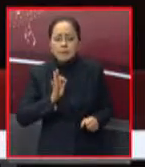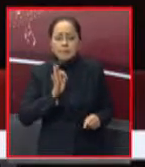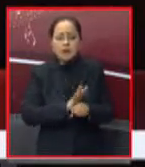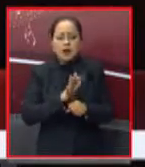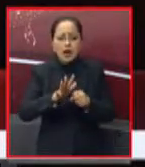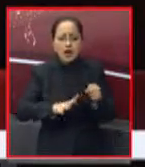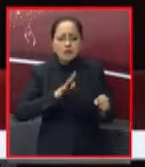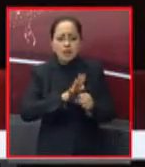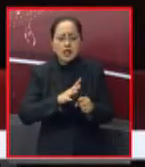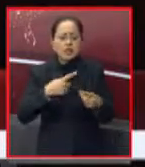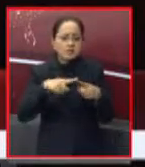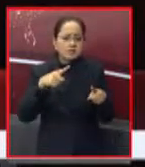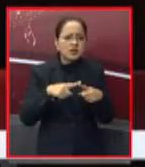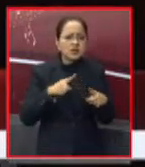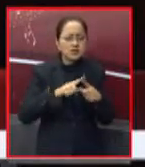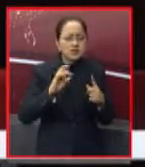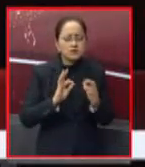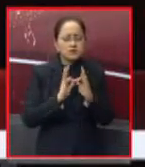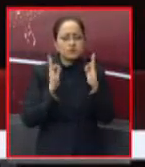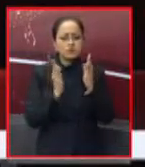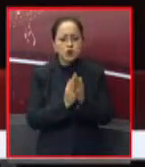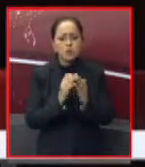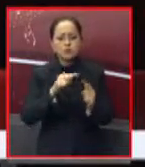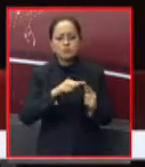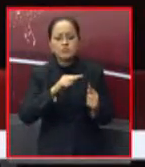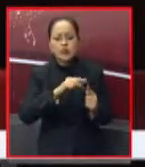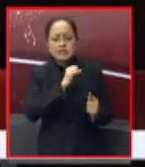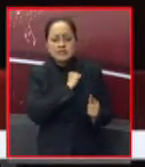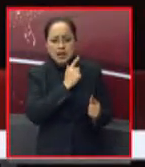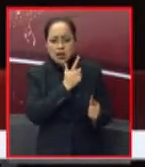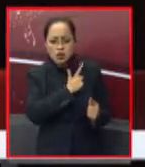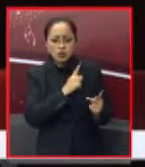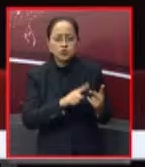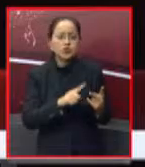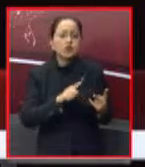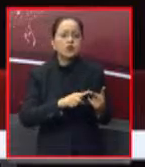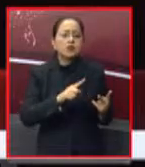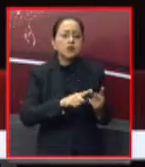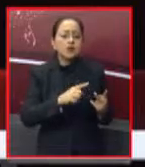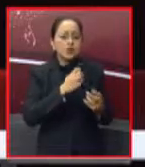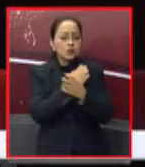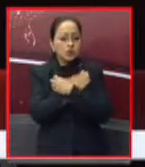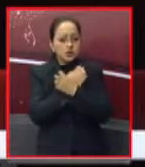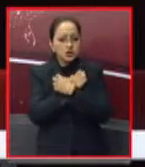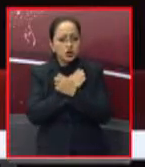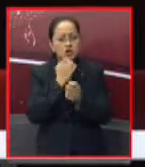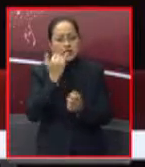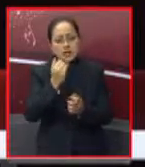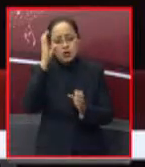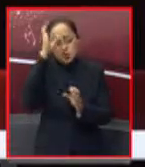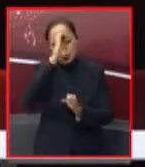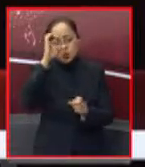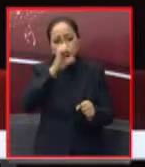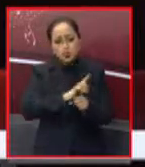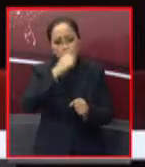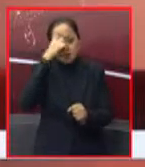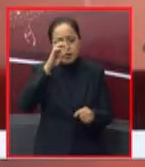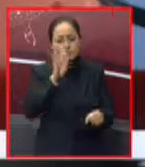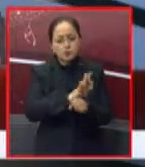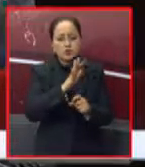desde varios aspectos: el aspecto de salud pública, el de educación y cultura de la protección al medio